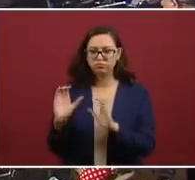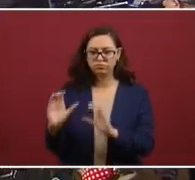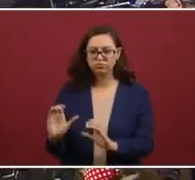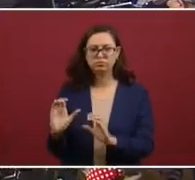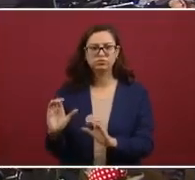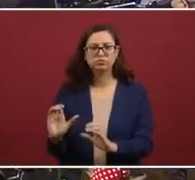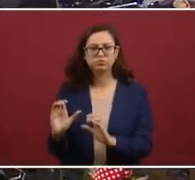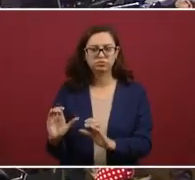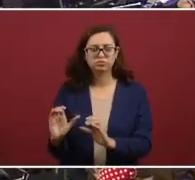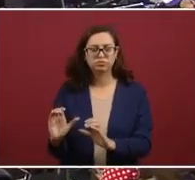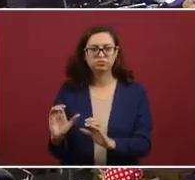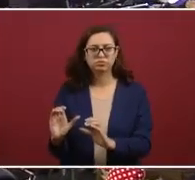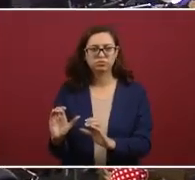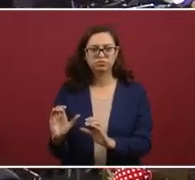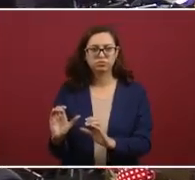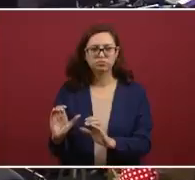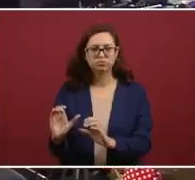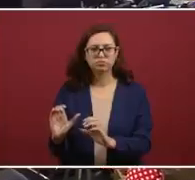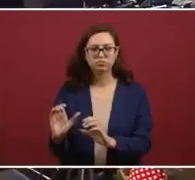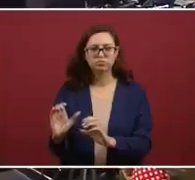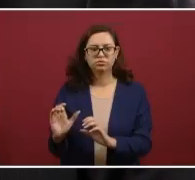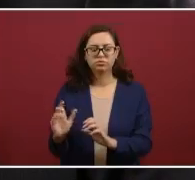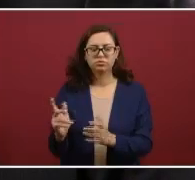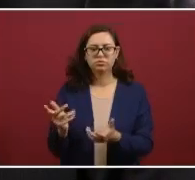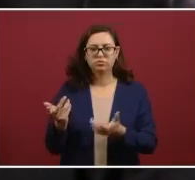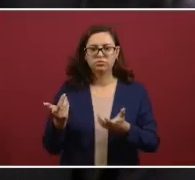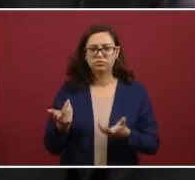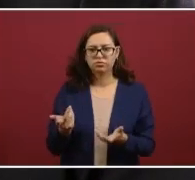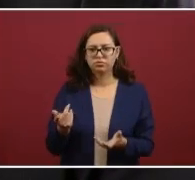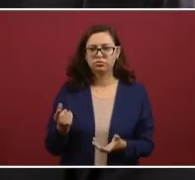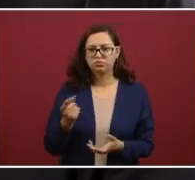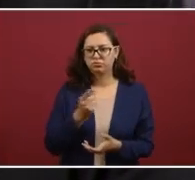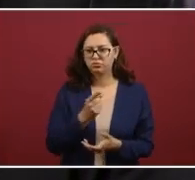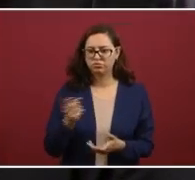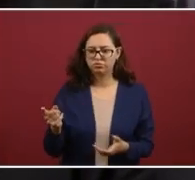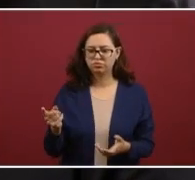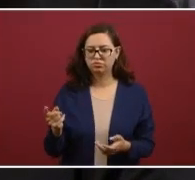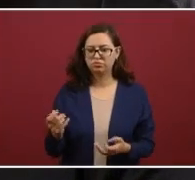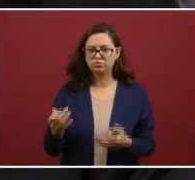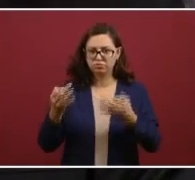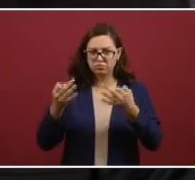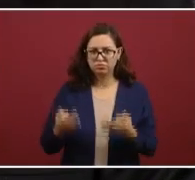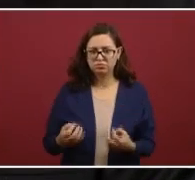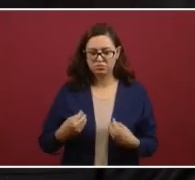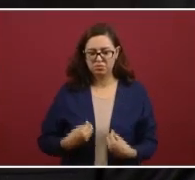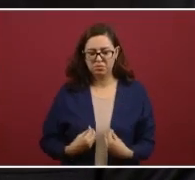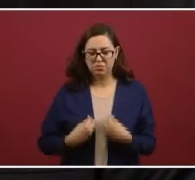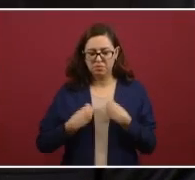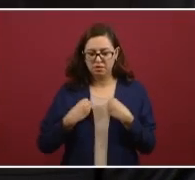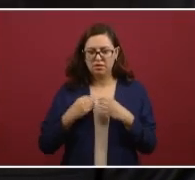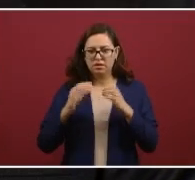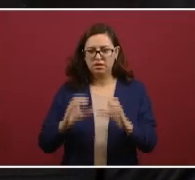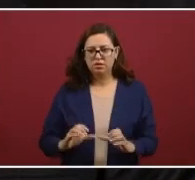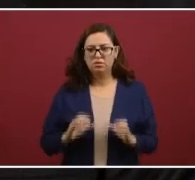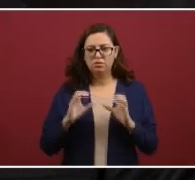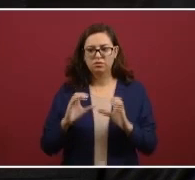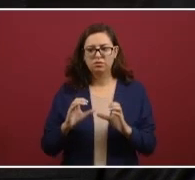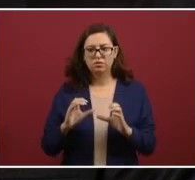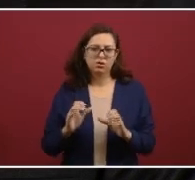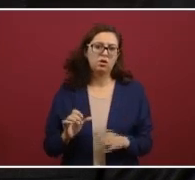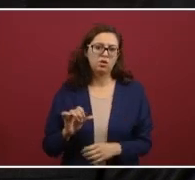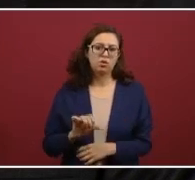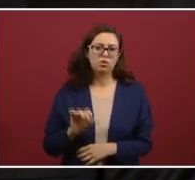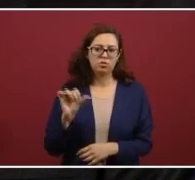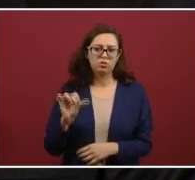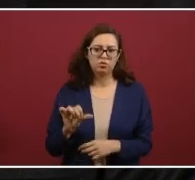de su integridad, de sus vidas. Ese va a ser